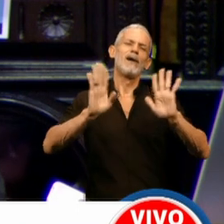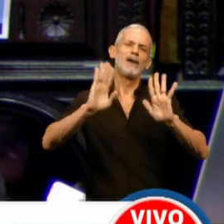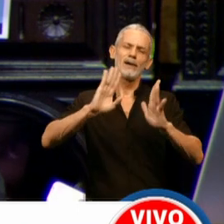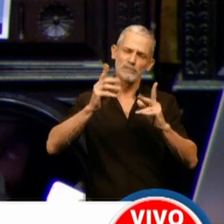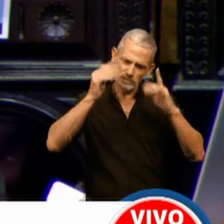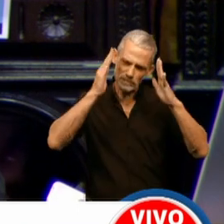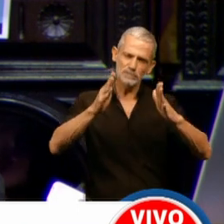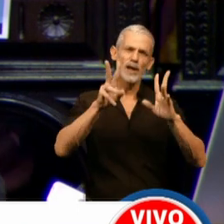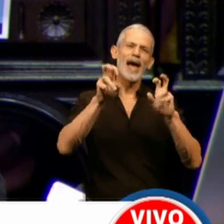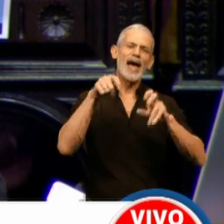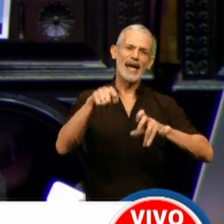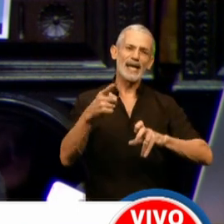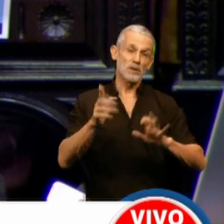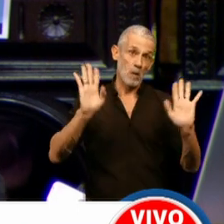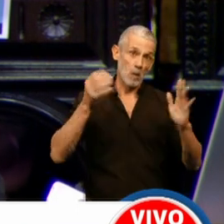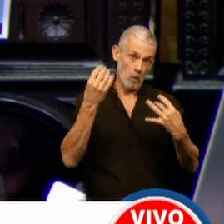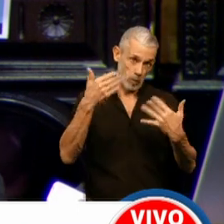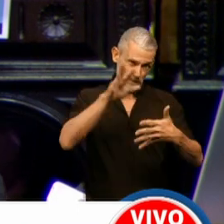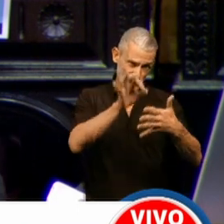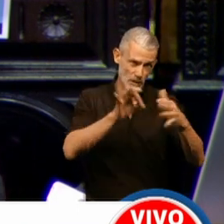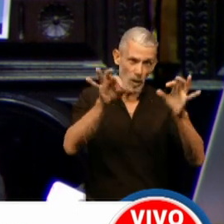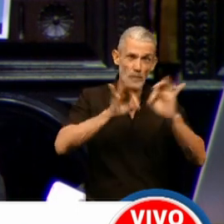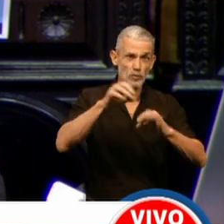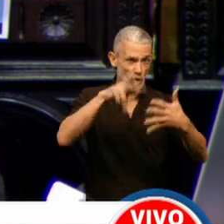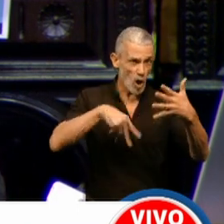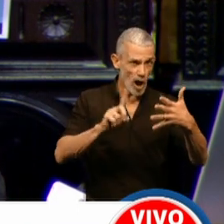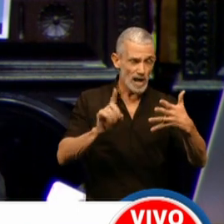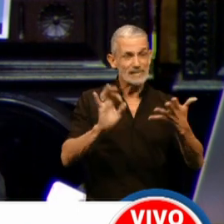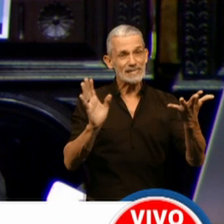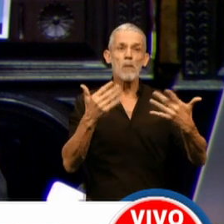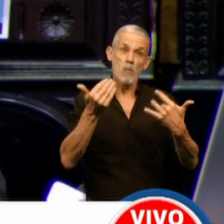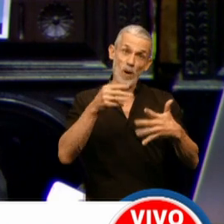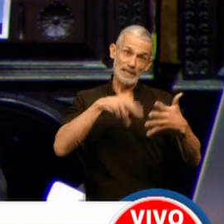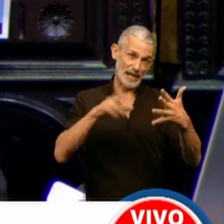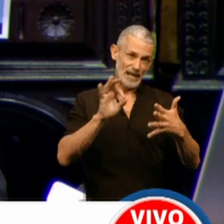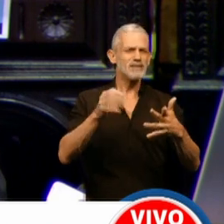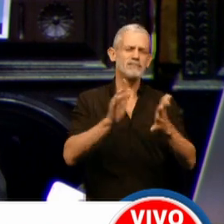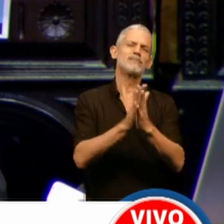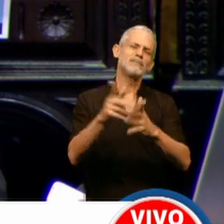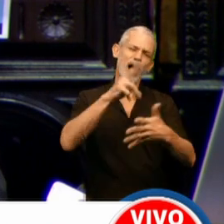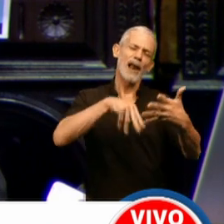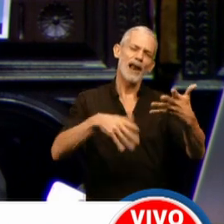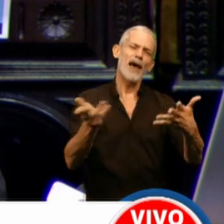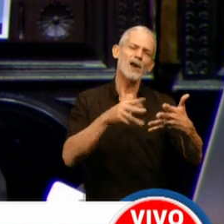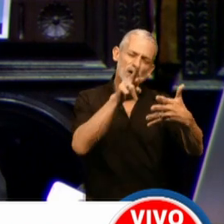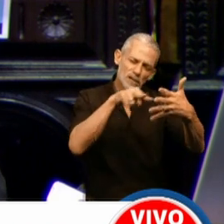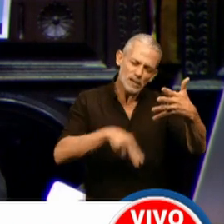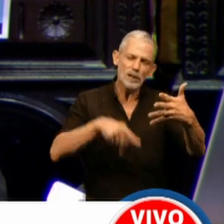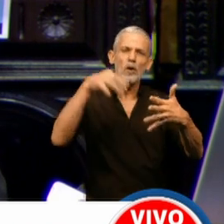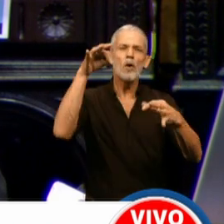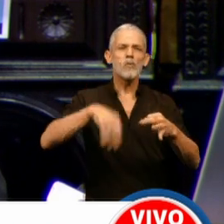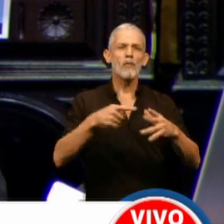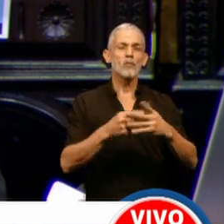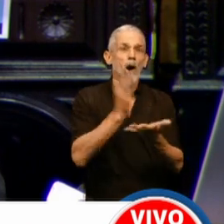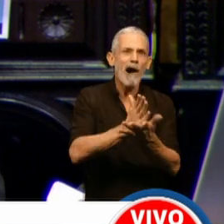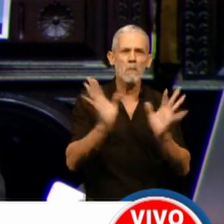que quizás no leyeron el proyecto puede ser pero si no los invito a que lo lean con detenimiento porque el proyecto